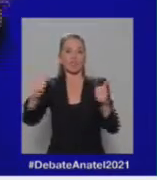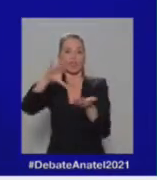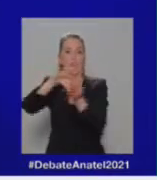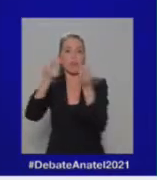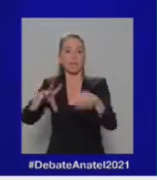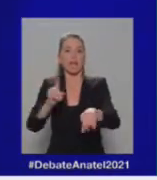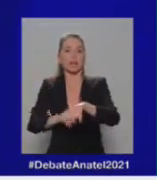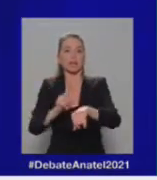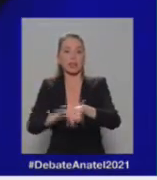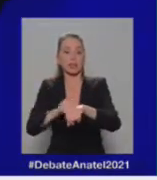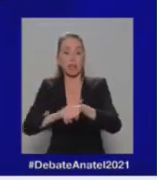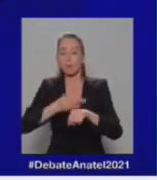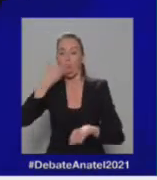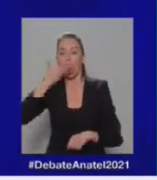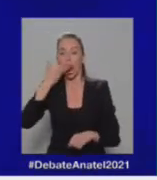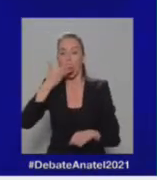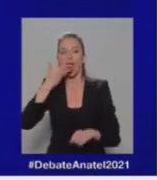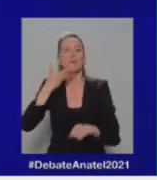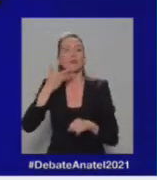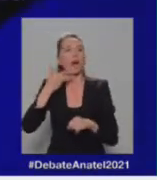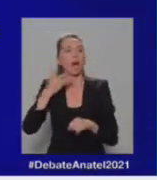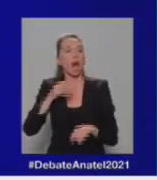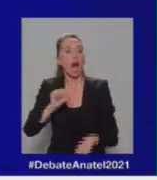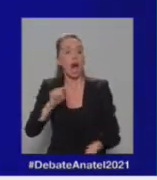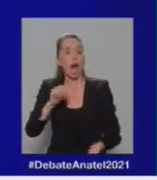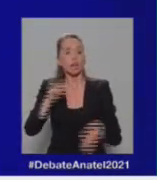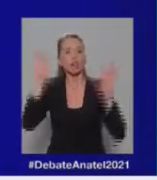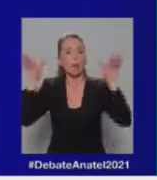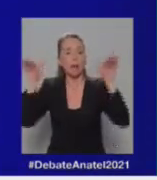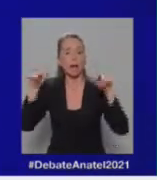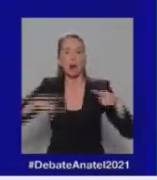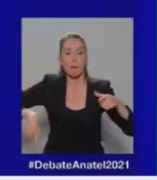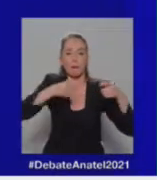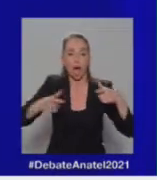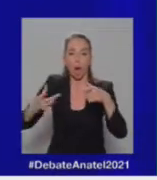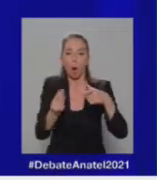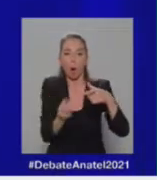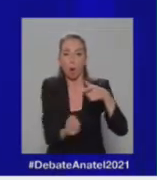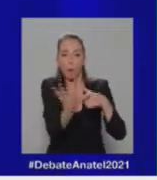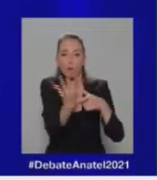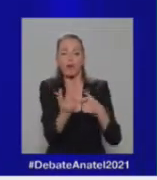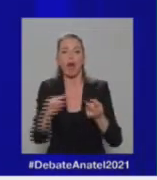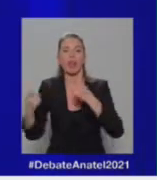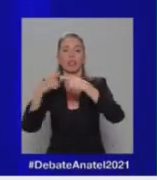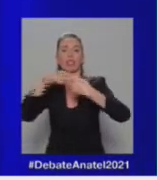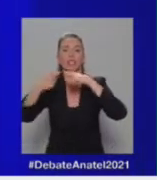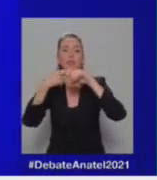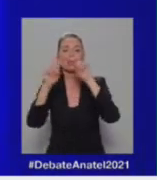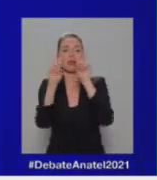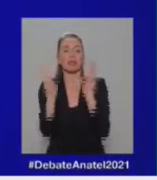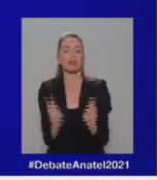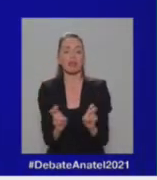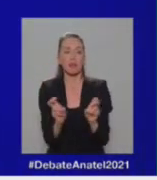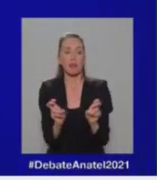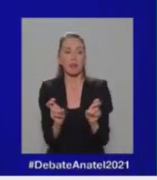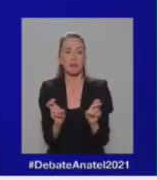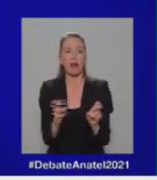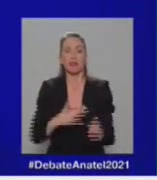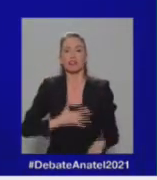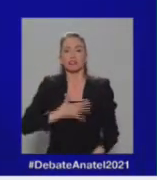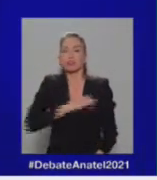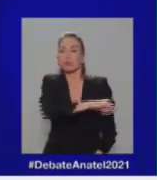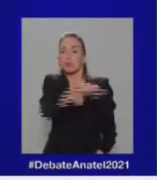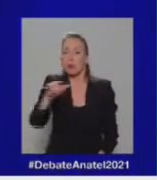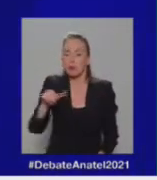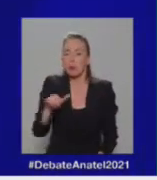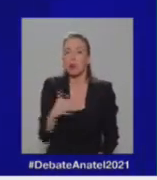confundido o se le aclararon aquellas dudas y ya comienza a manifestar alguna simpatía? Si quiere, puede aludir a algún candidato